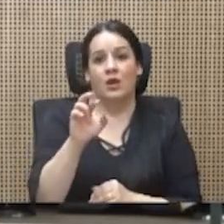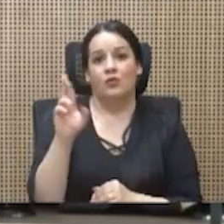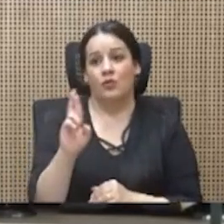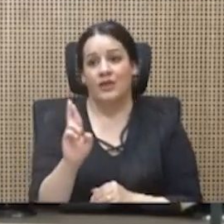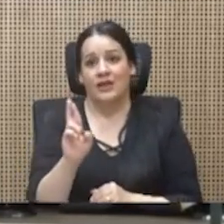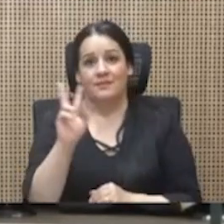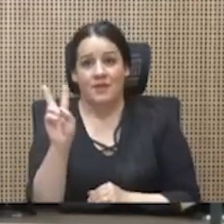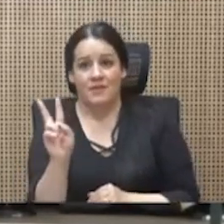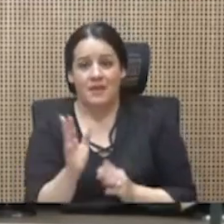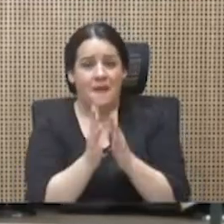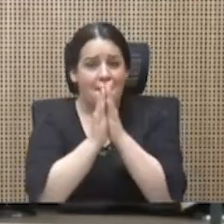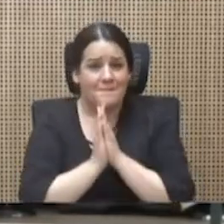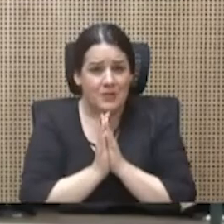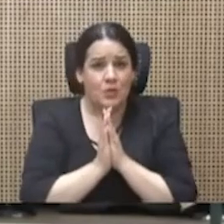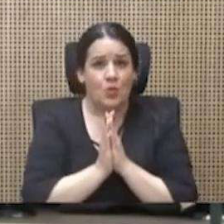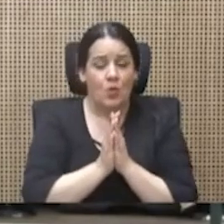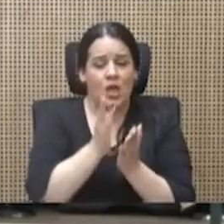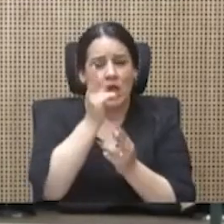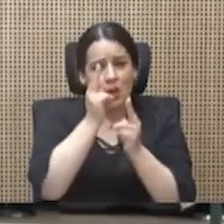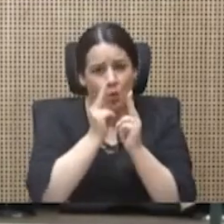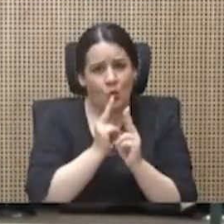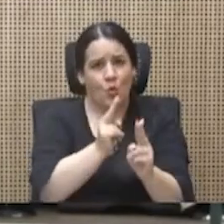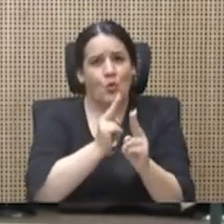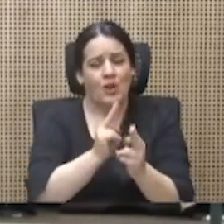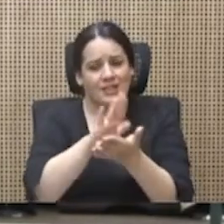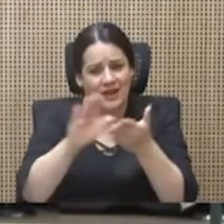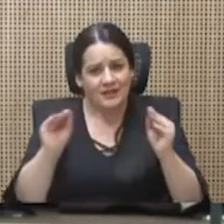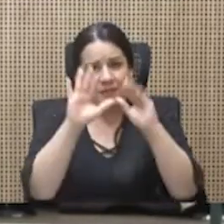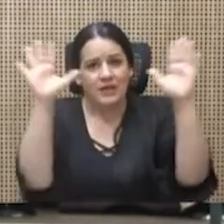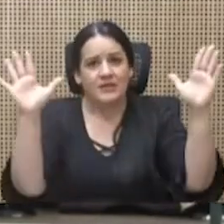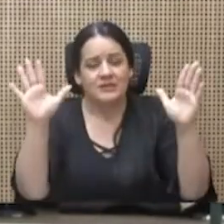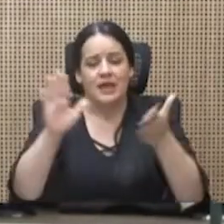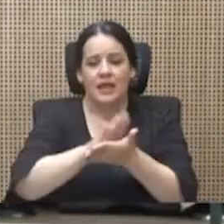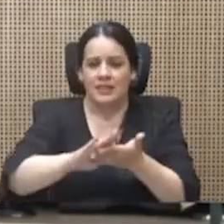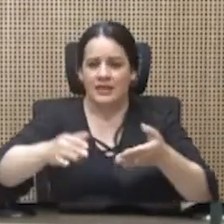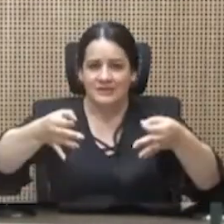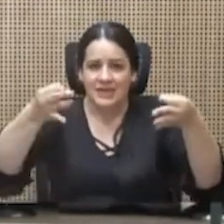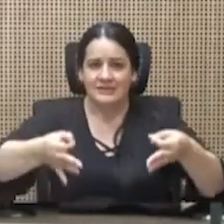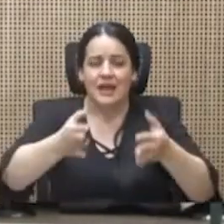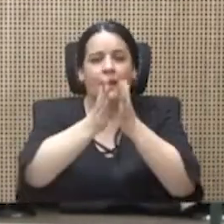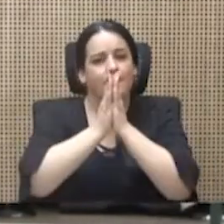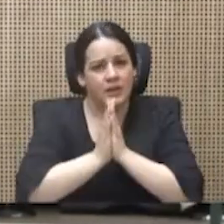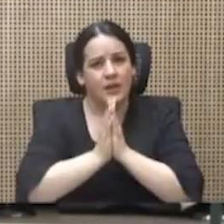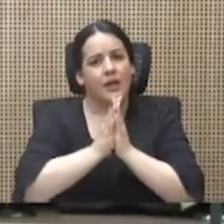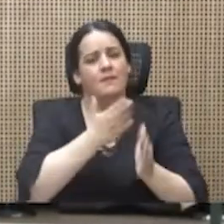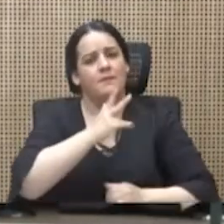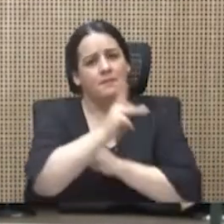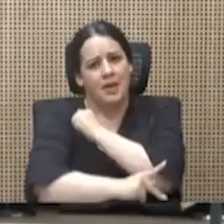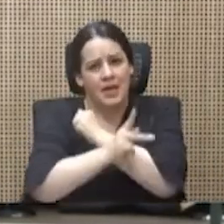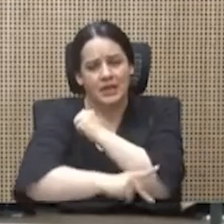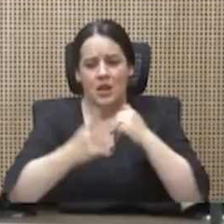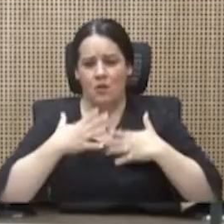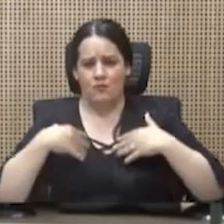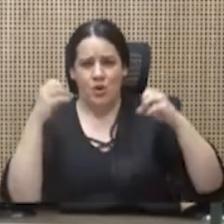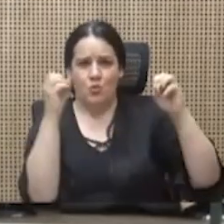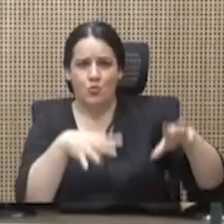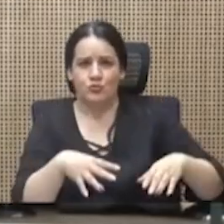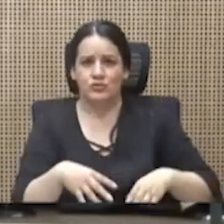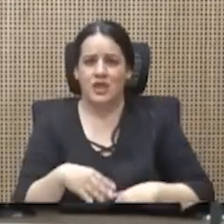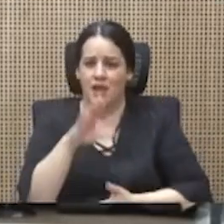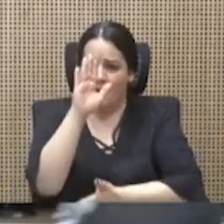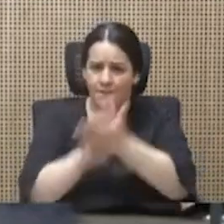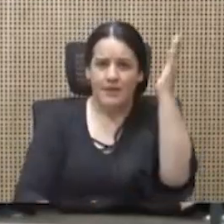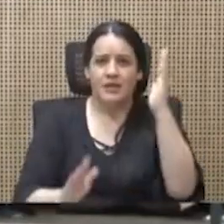en honor a la transparencia y a la decencia que pide el país, renuncie, váyase de Casa